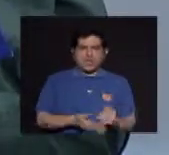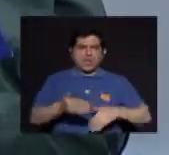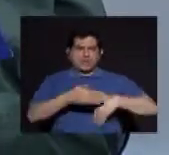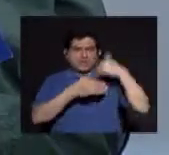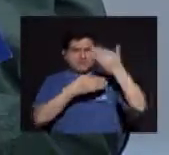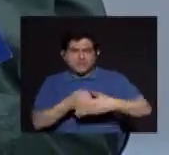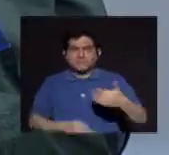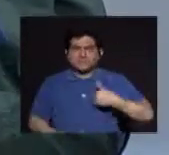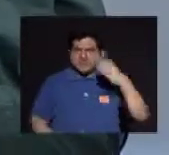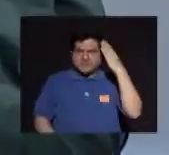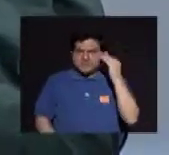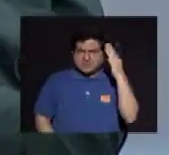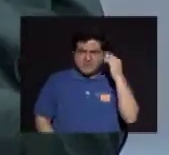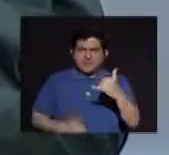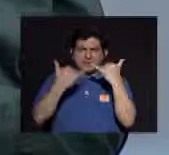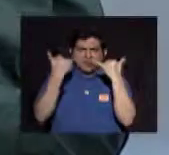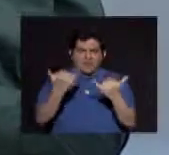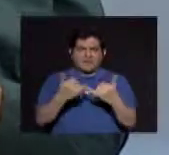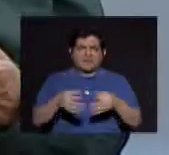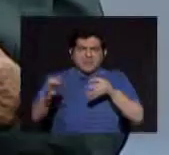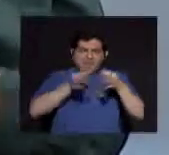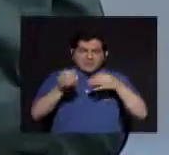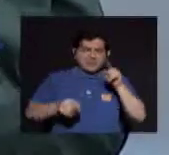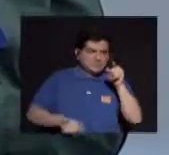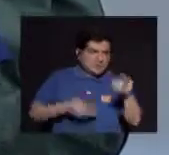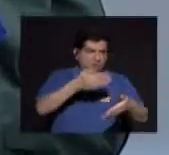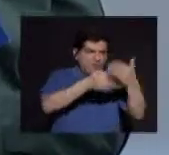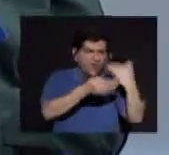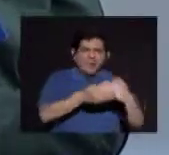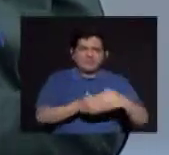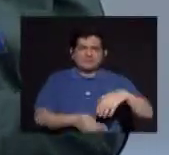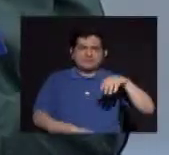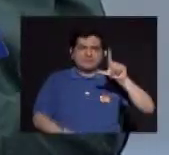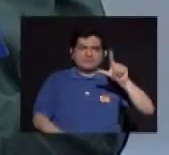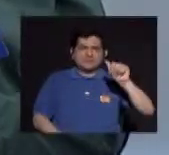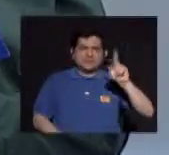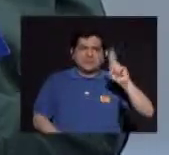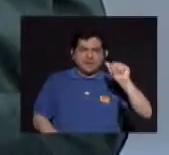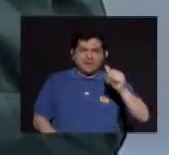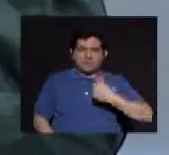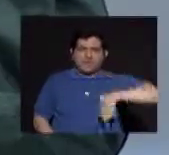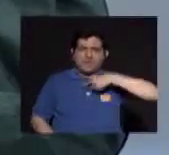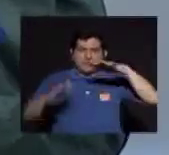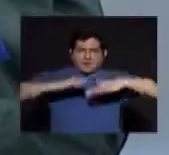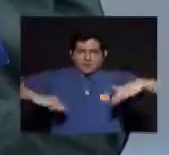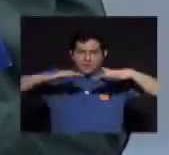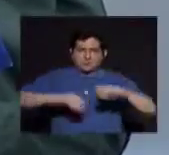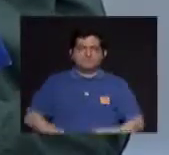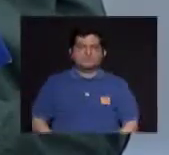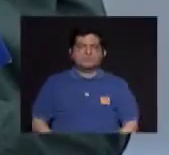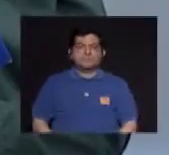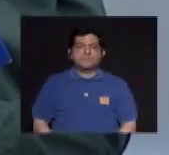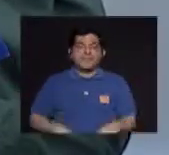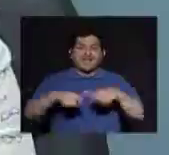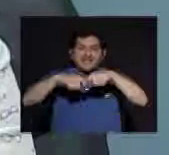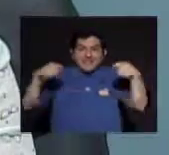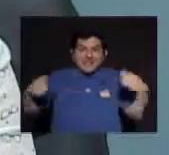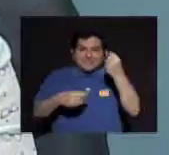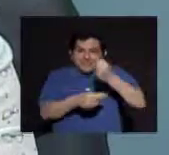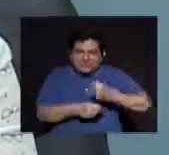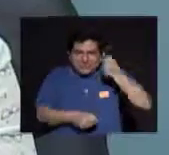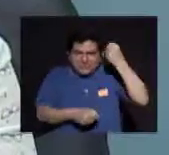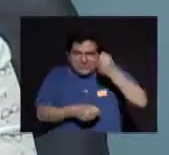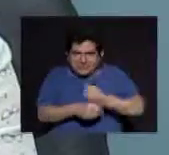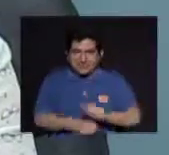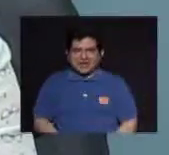en dirección de arte, después de haber vivido la experiencia que ya Laura describió de de nuestro medio. Claro, o sea, la